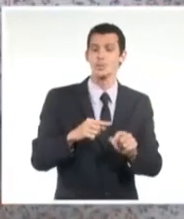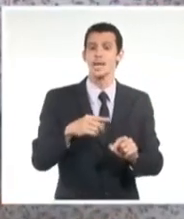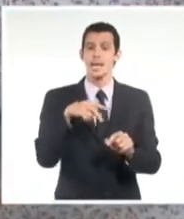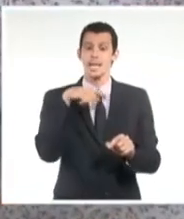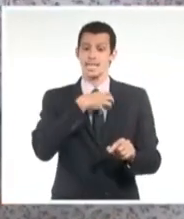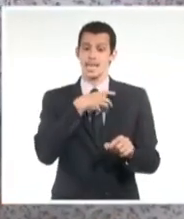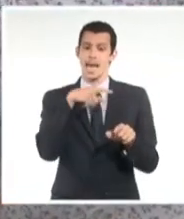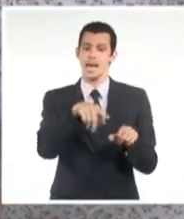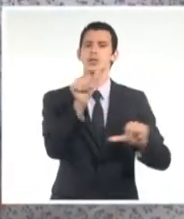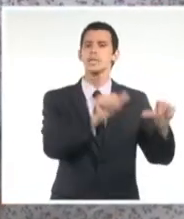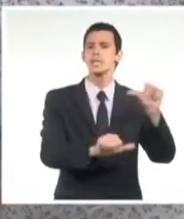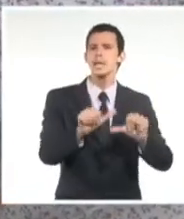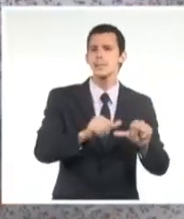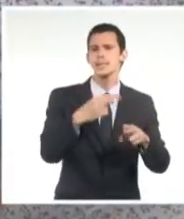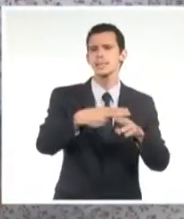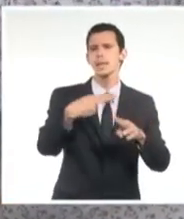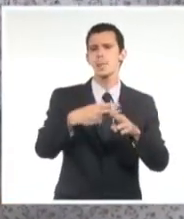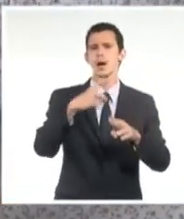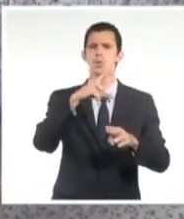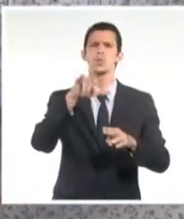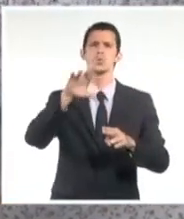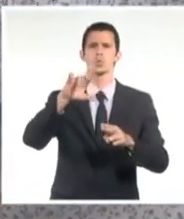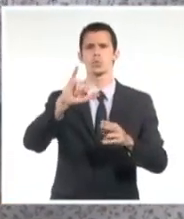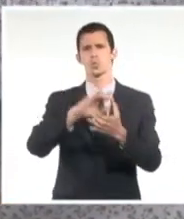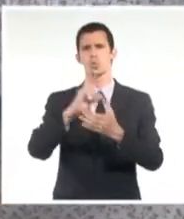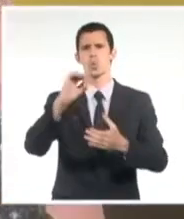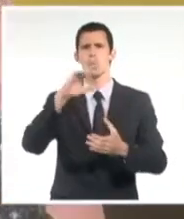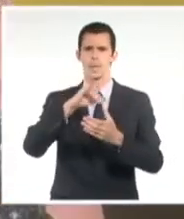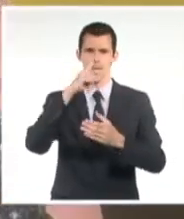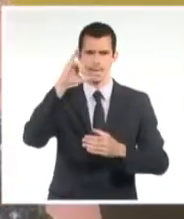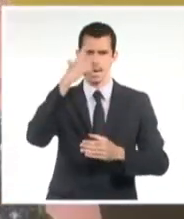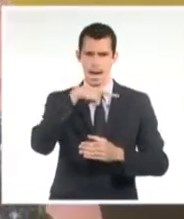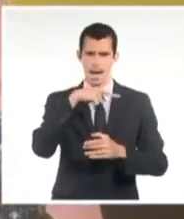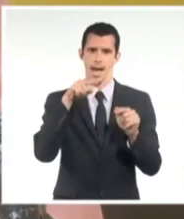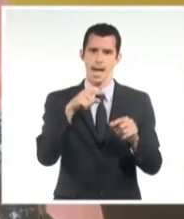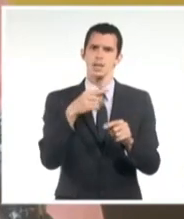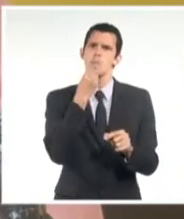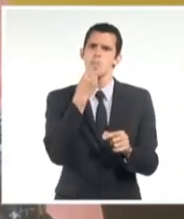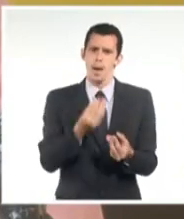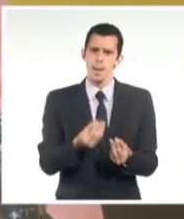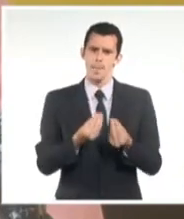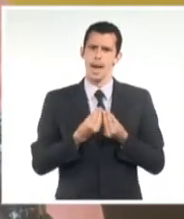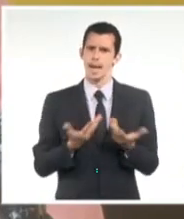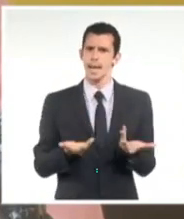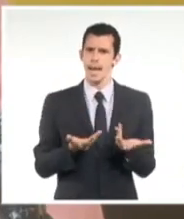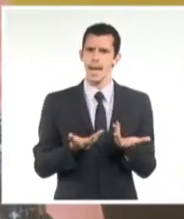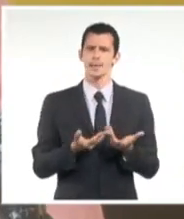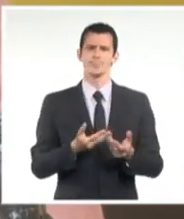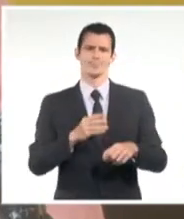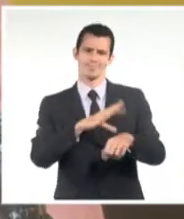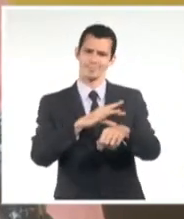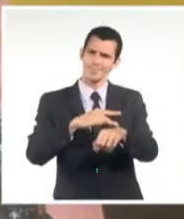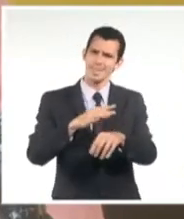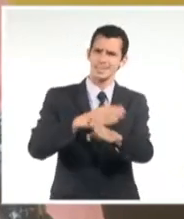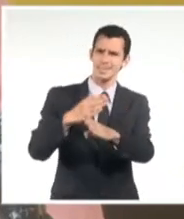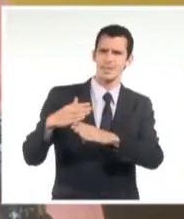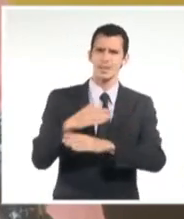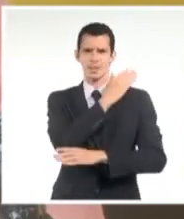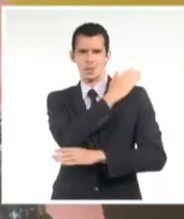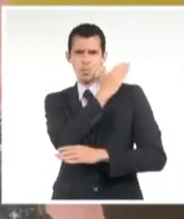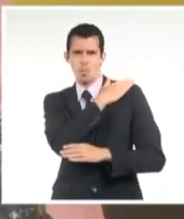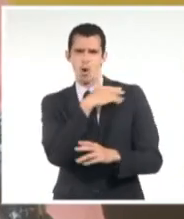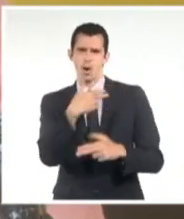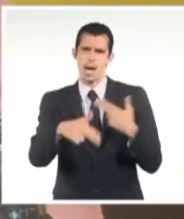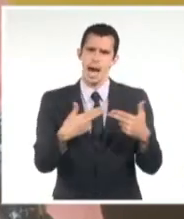antivirales y antibacterianas de enfermedades respiratorias. Y contiene además ácidos grasos,